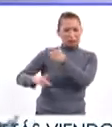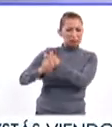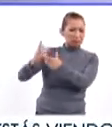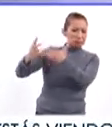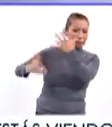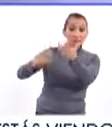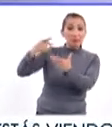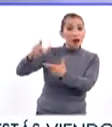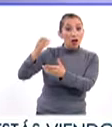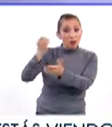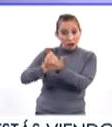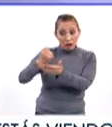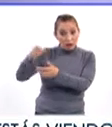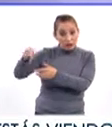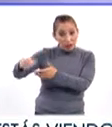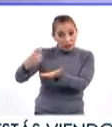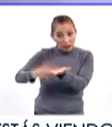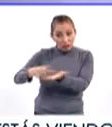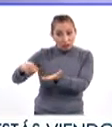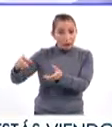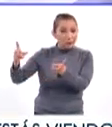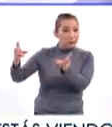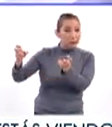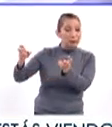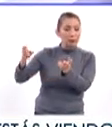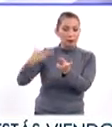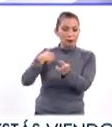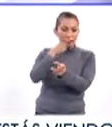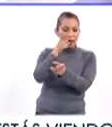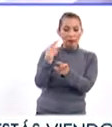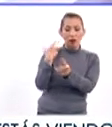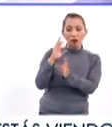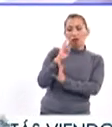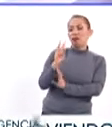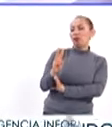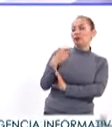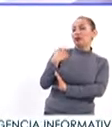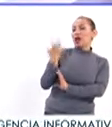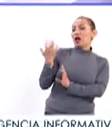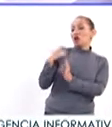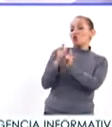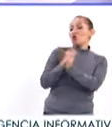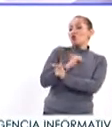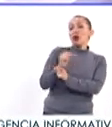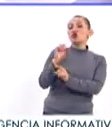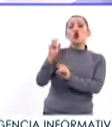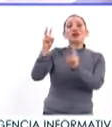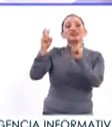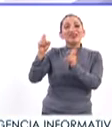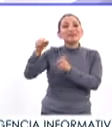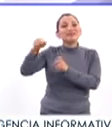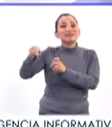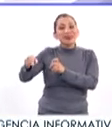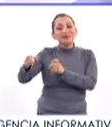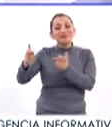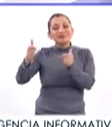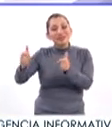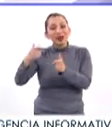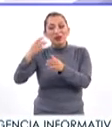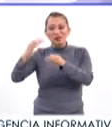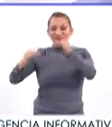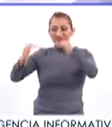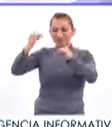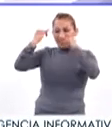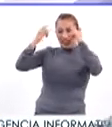pero no necesariamente tiene que ver con cuestiones de, como aquí lo atenderemos a nivel centralizado en la Ciudad de México, de delincuencia, sino es un tema más bien de